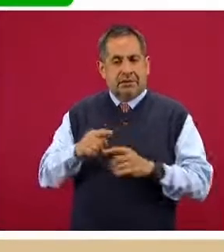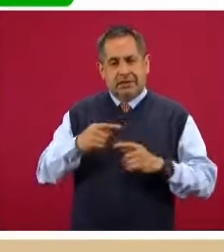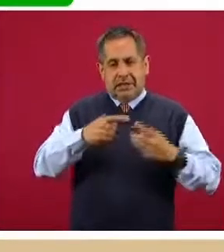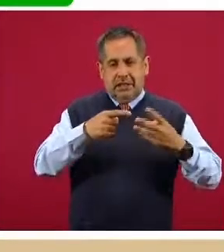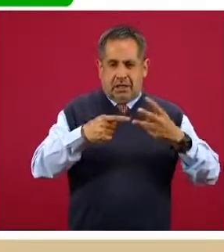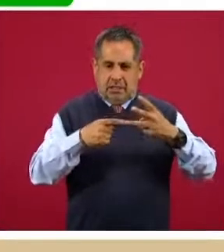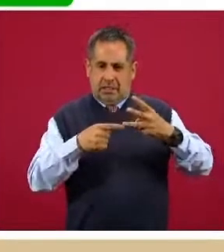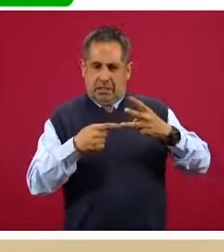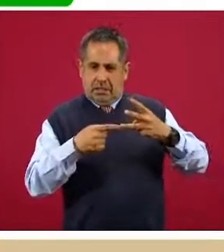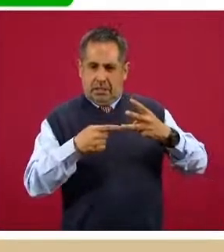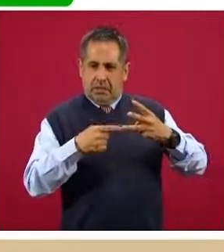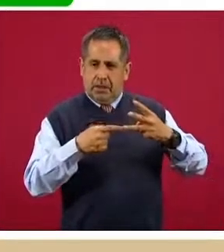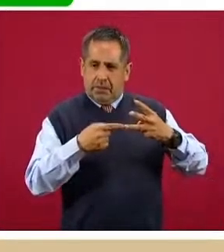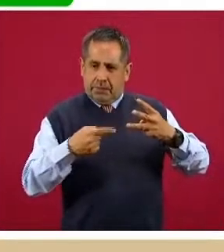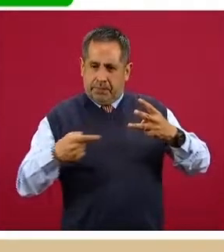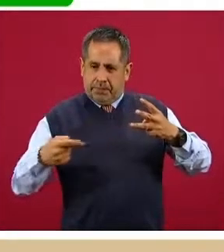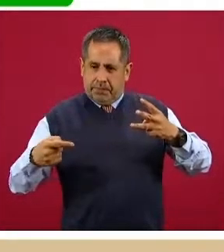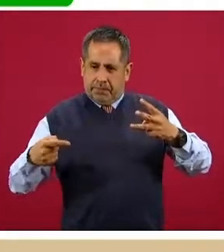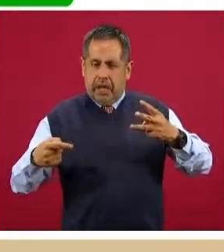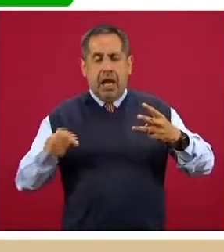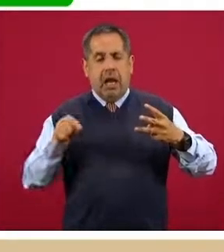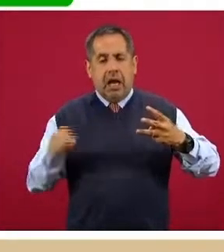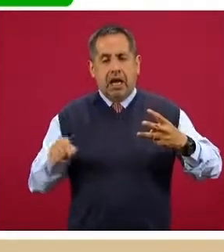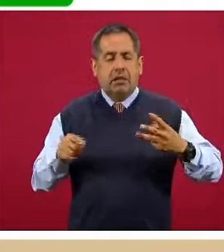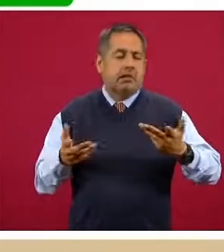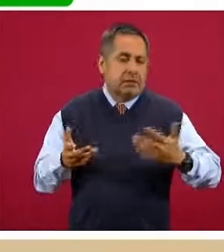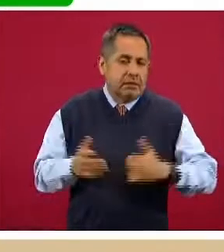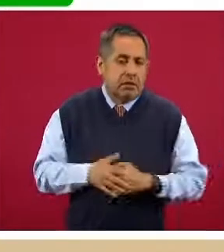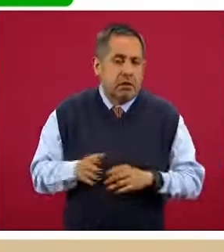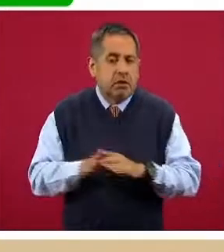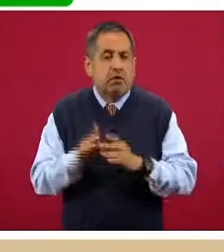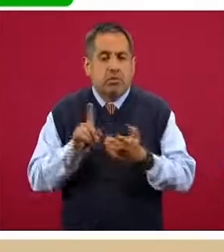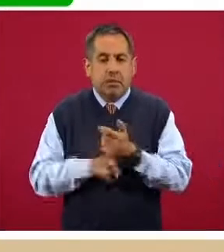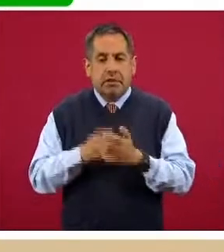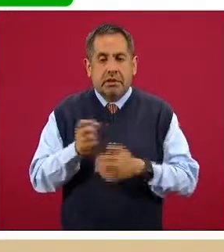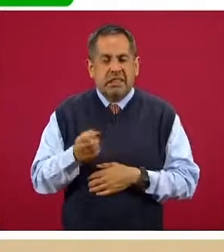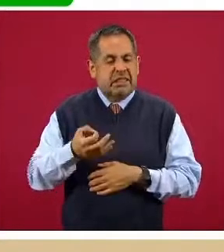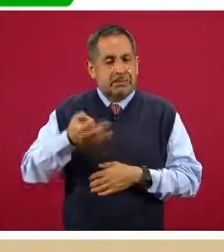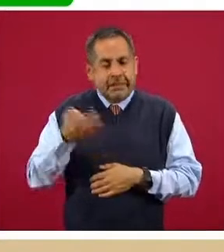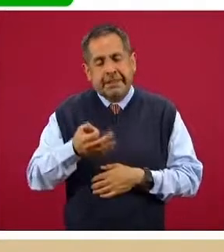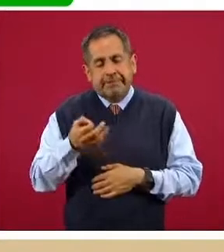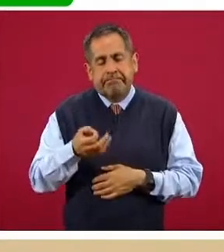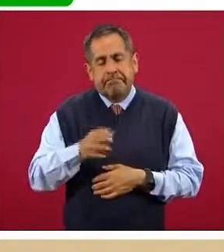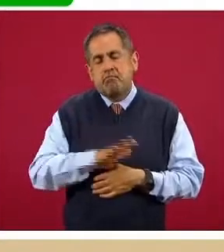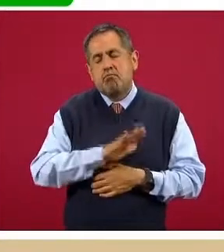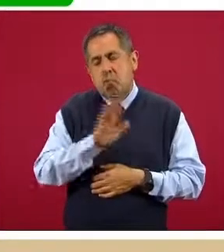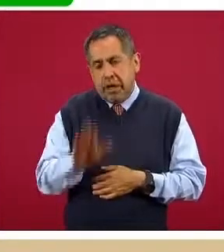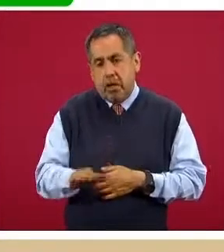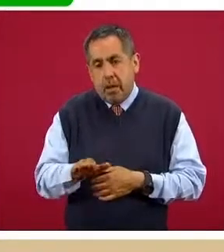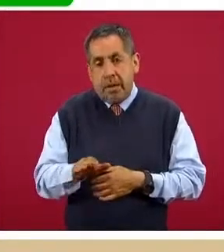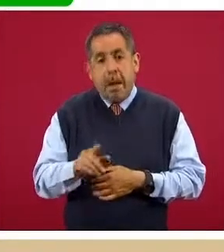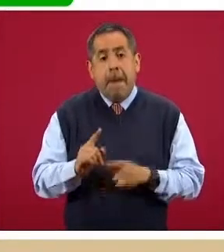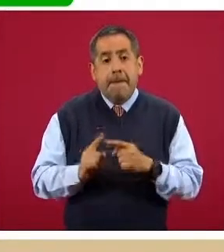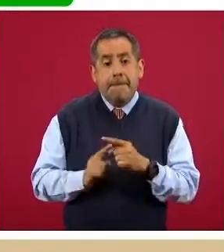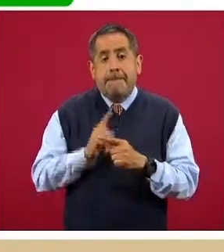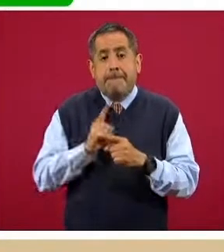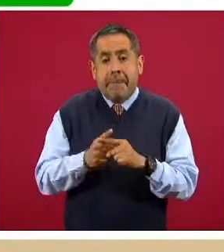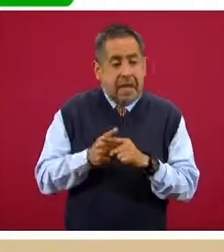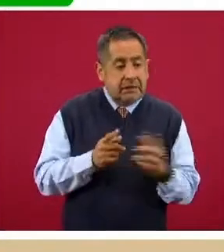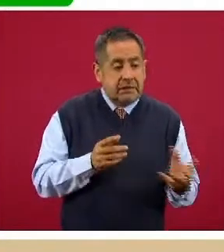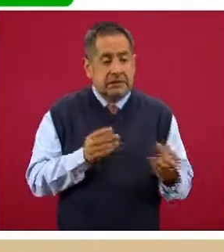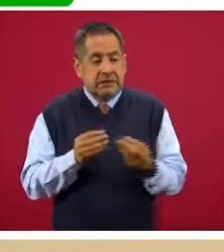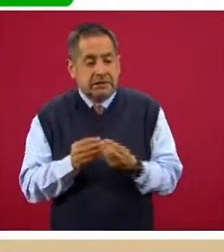en la parte baja, en donde no solamente nos quedamos con los confirmados en sí, sino además podemos